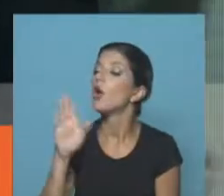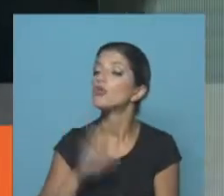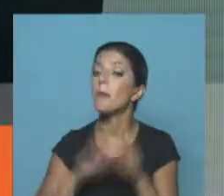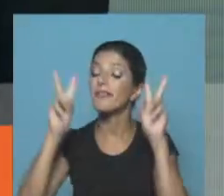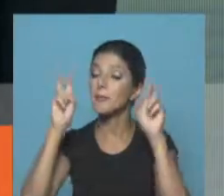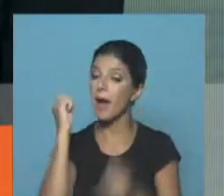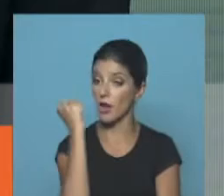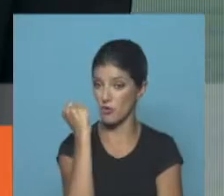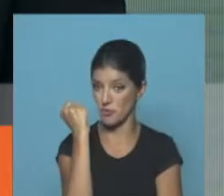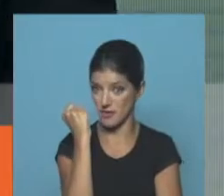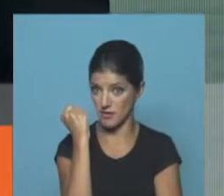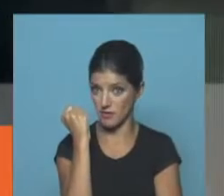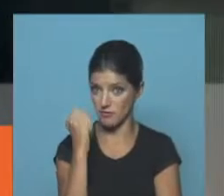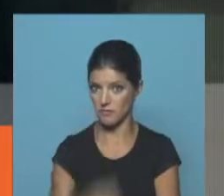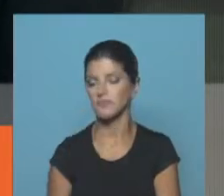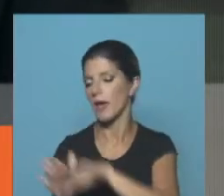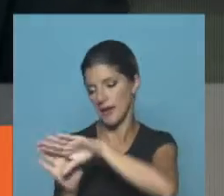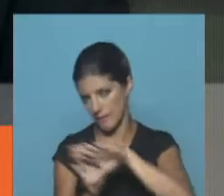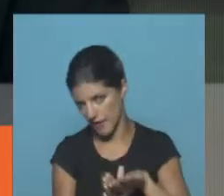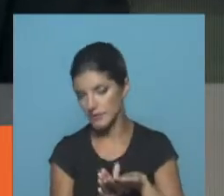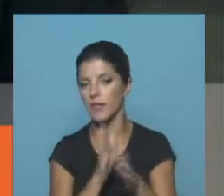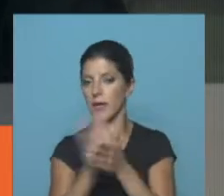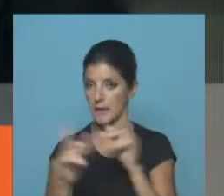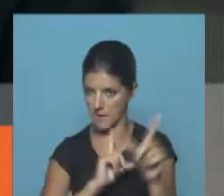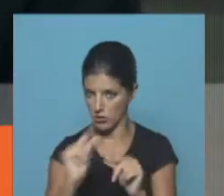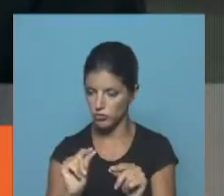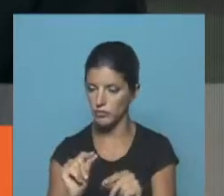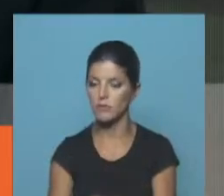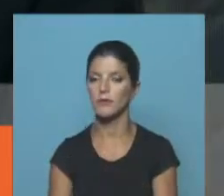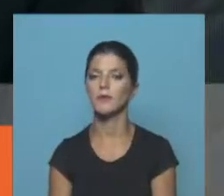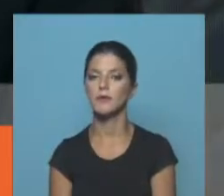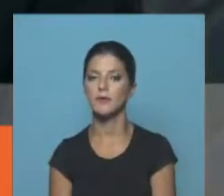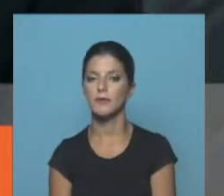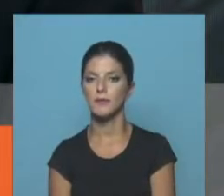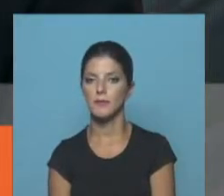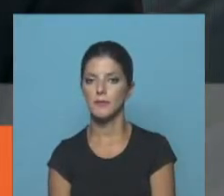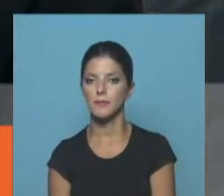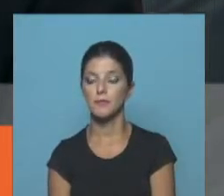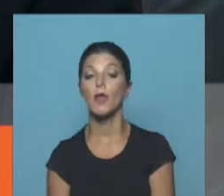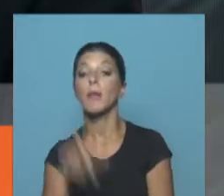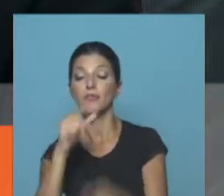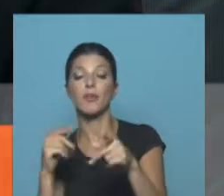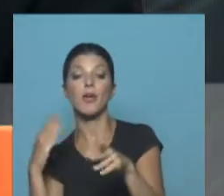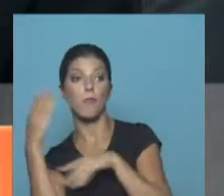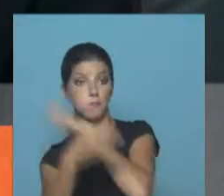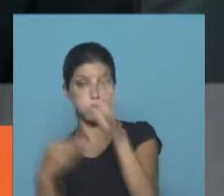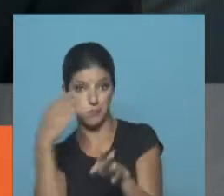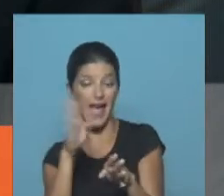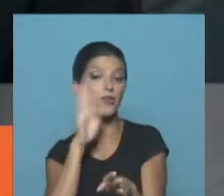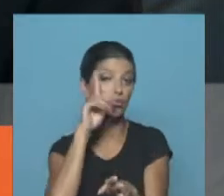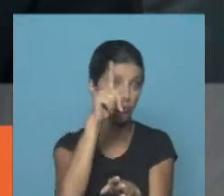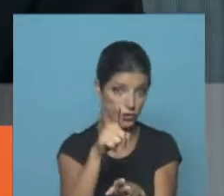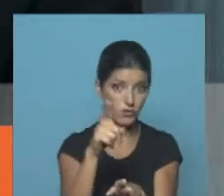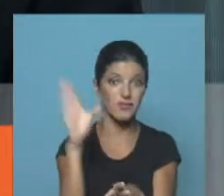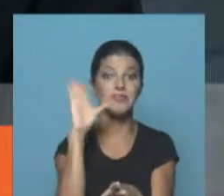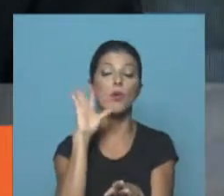que estamos hablando de migración. La inmigración a los Estados Unidos le ha reportado 50.000 millones de